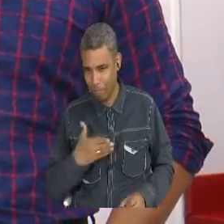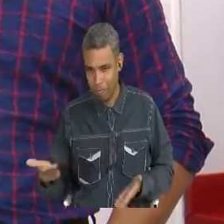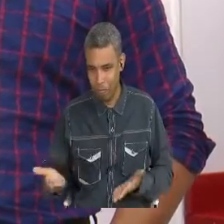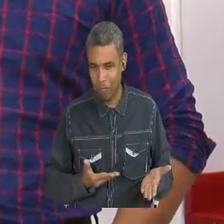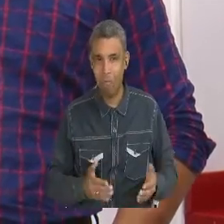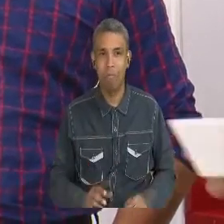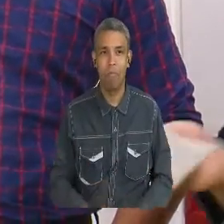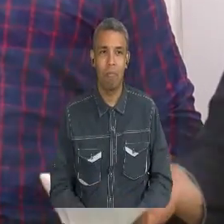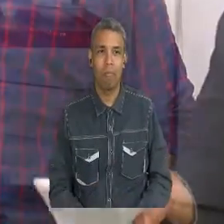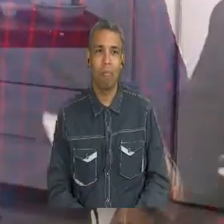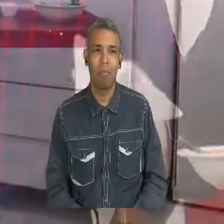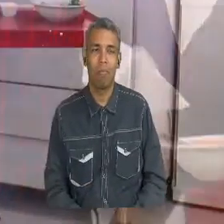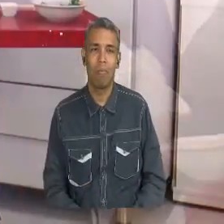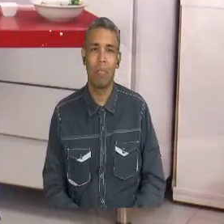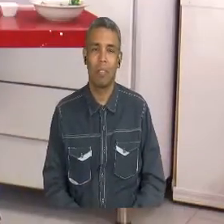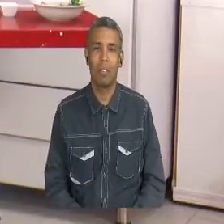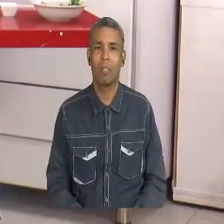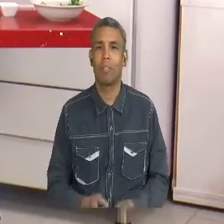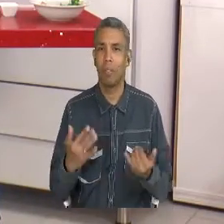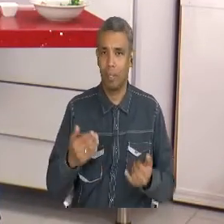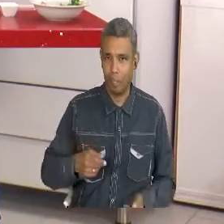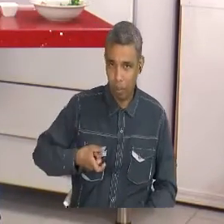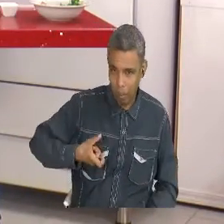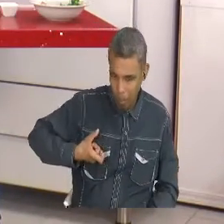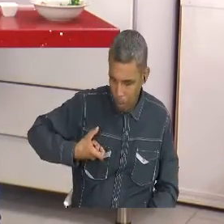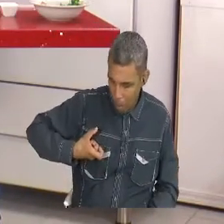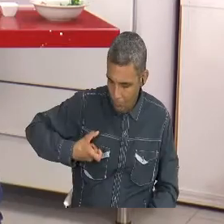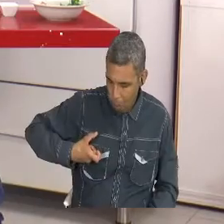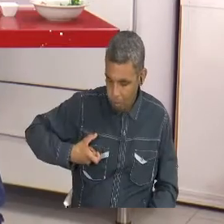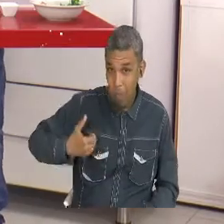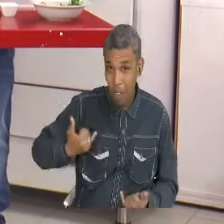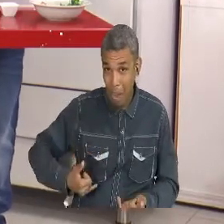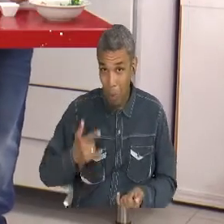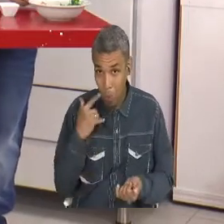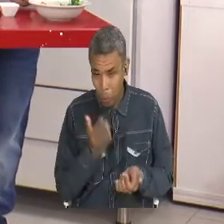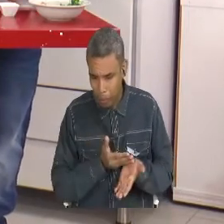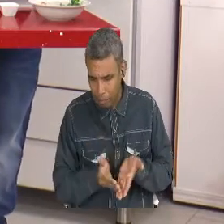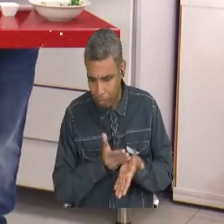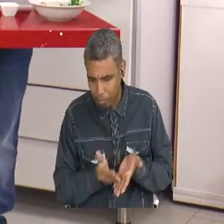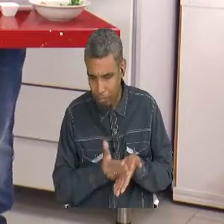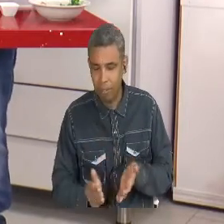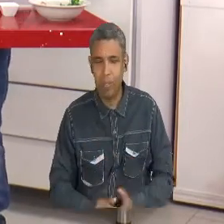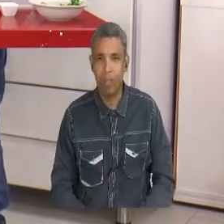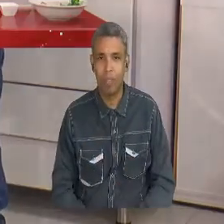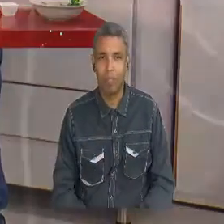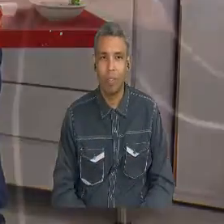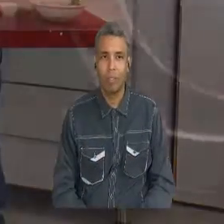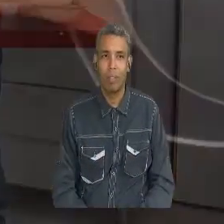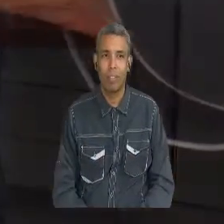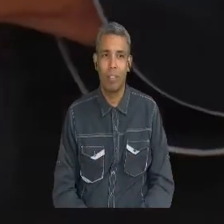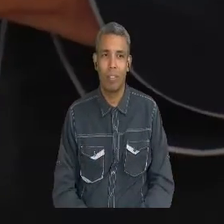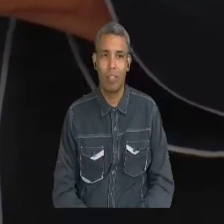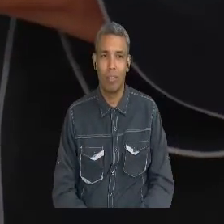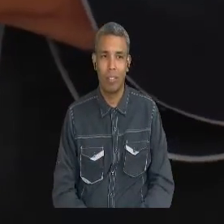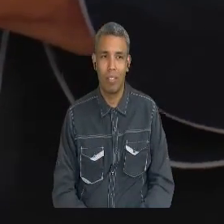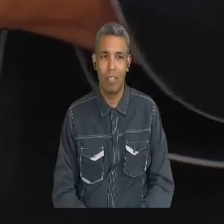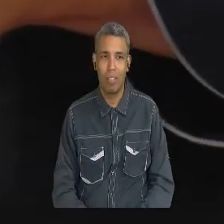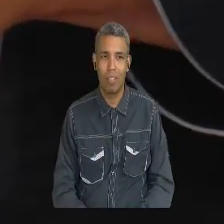Roche y Víctor, vamos a adicionar los camarones acá a la salsa y terminamos